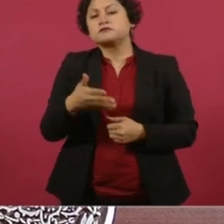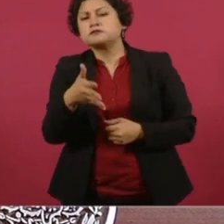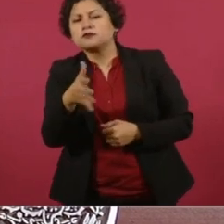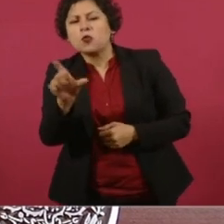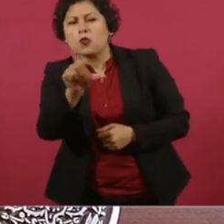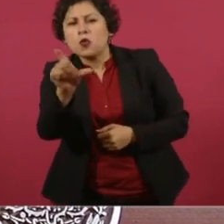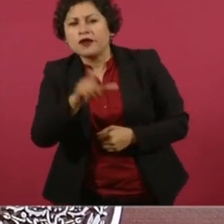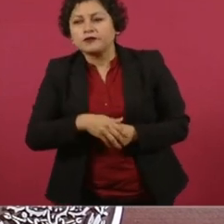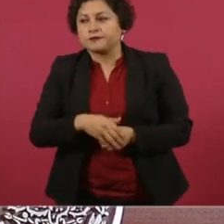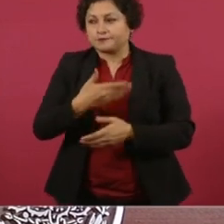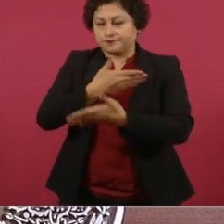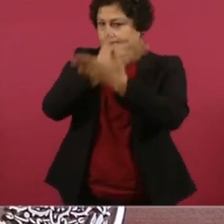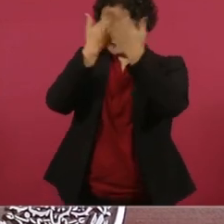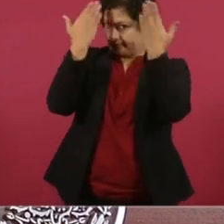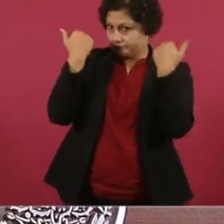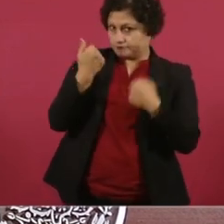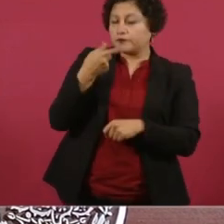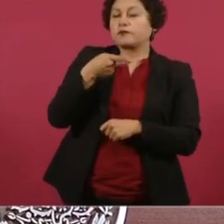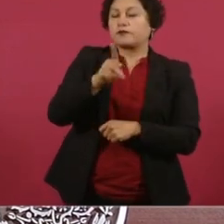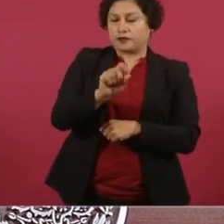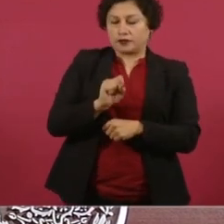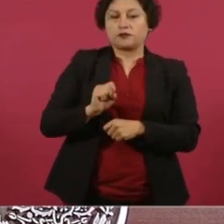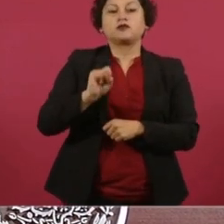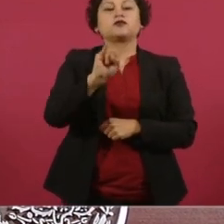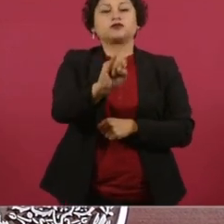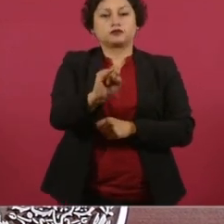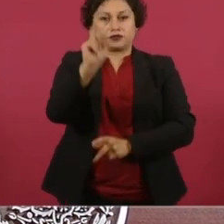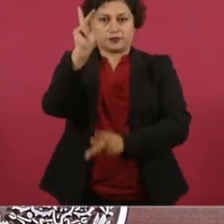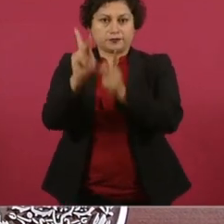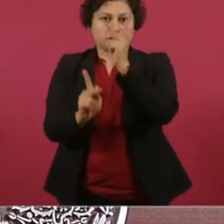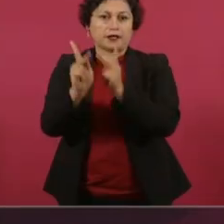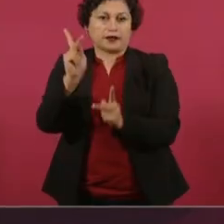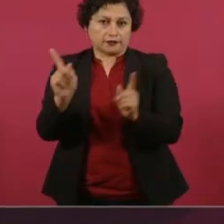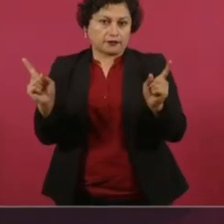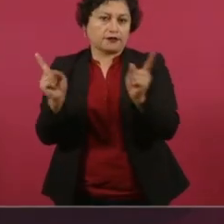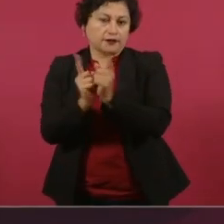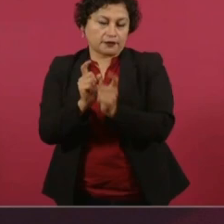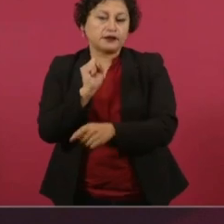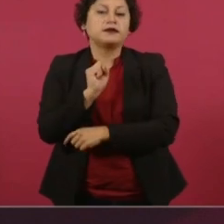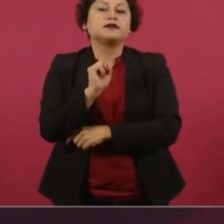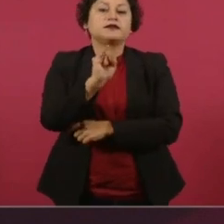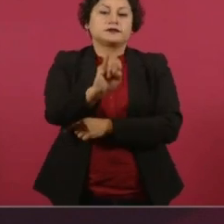sí vamos a platicar. Y es buena la relación,